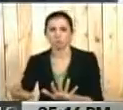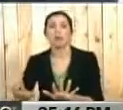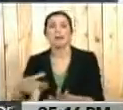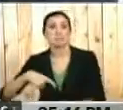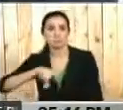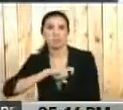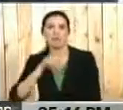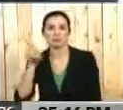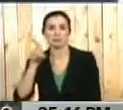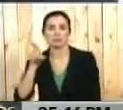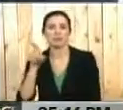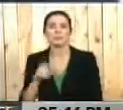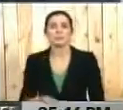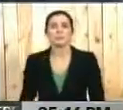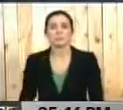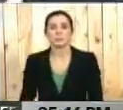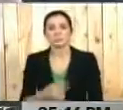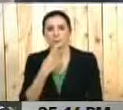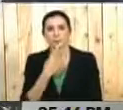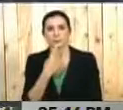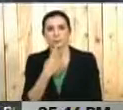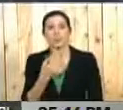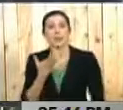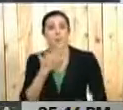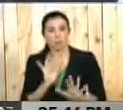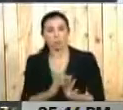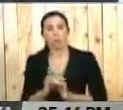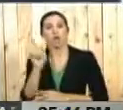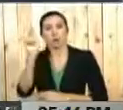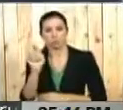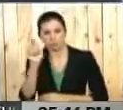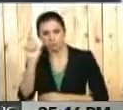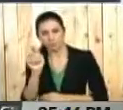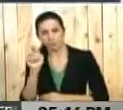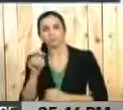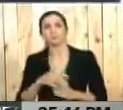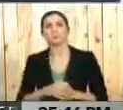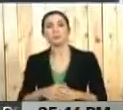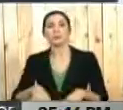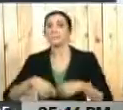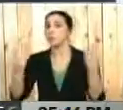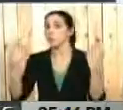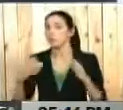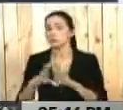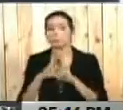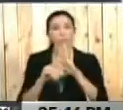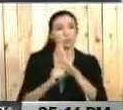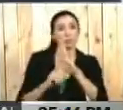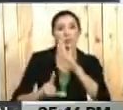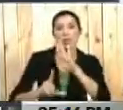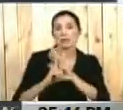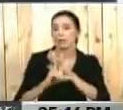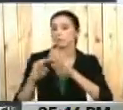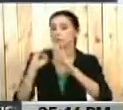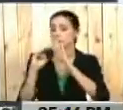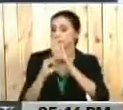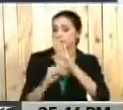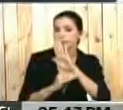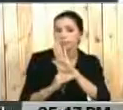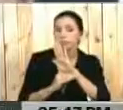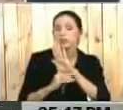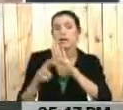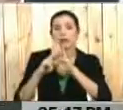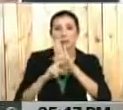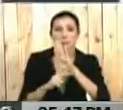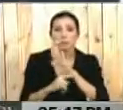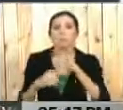España, donde se señala que cuando los diputados están fuera del marco de su reglamento, de la ley o de la